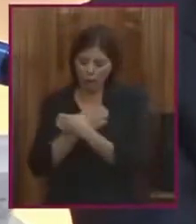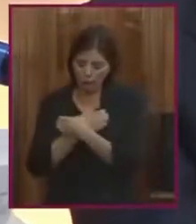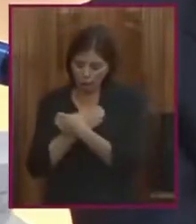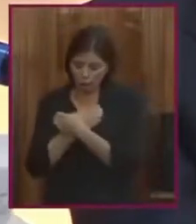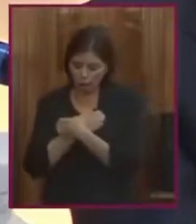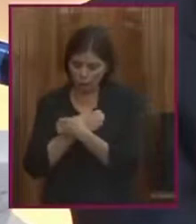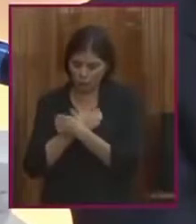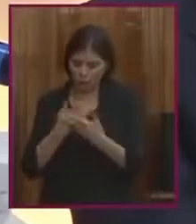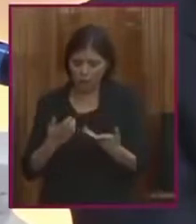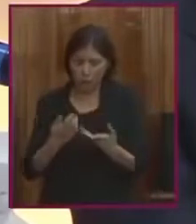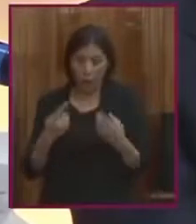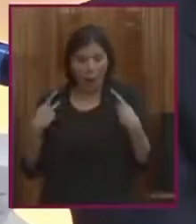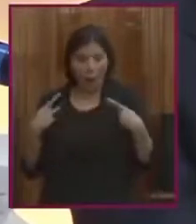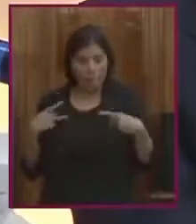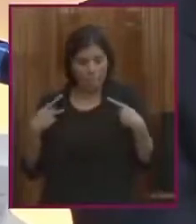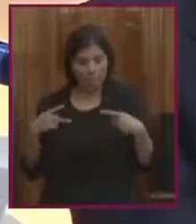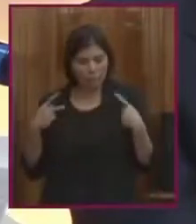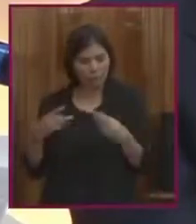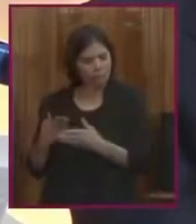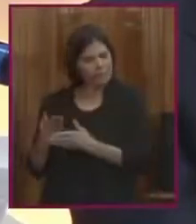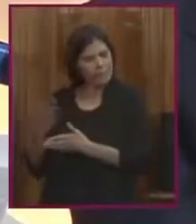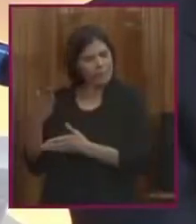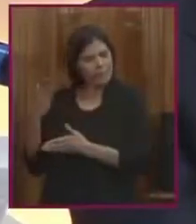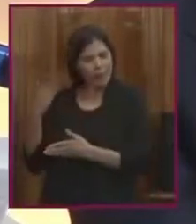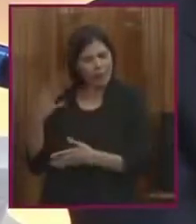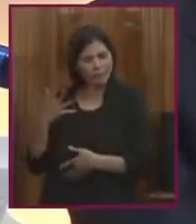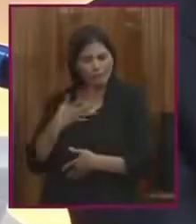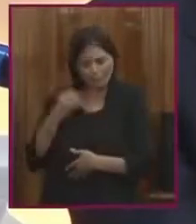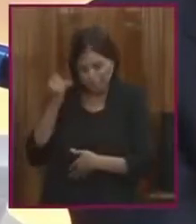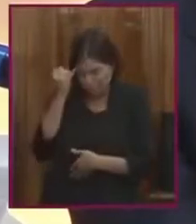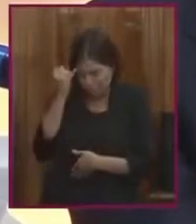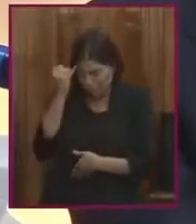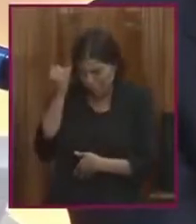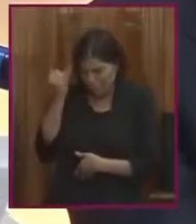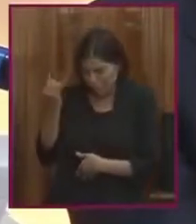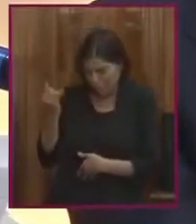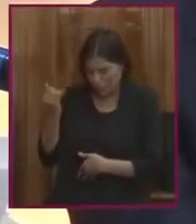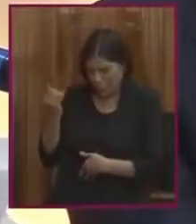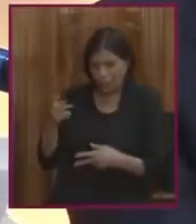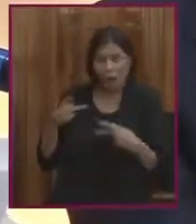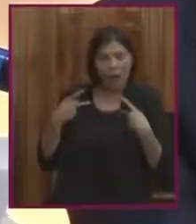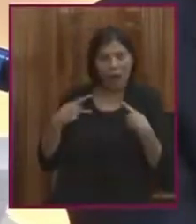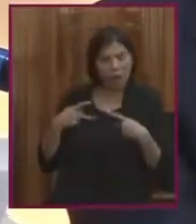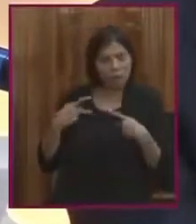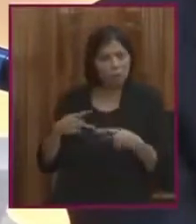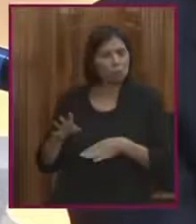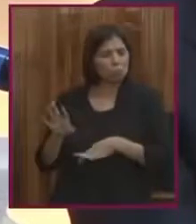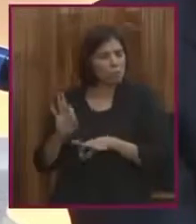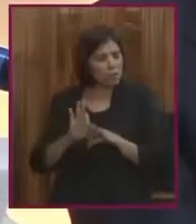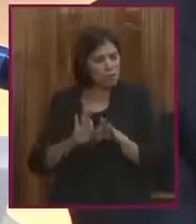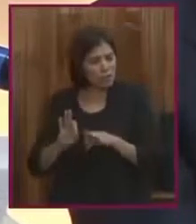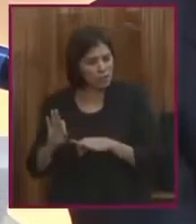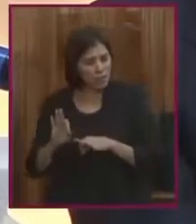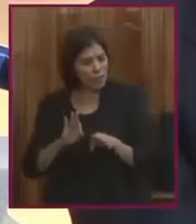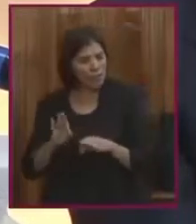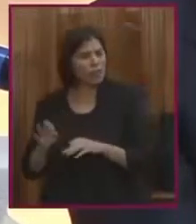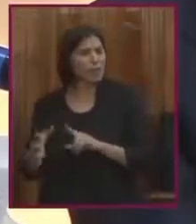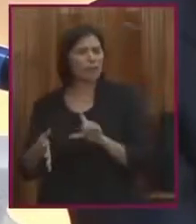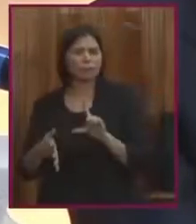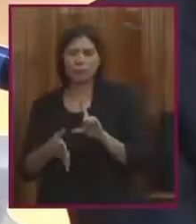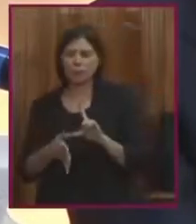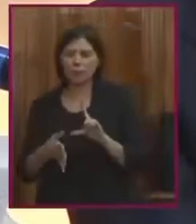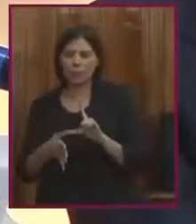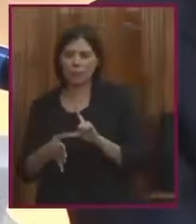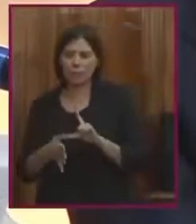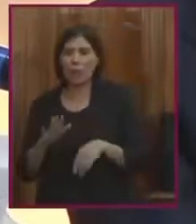han antecedido en este pensamiento, a los que trabajan por la mañana de América Latina y